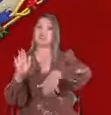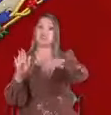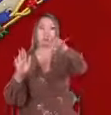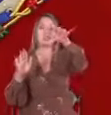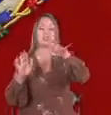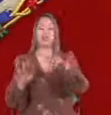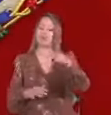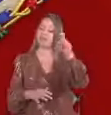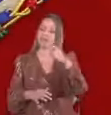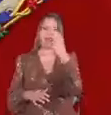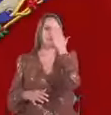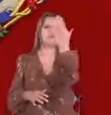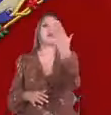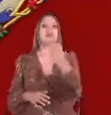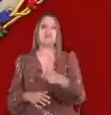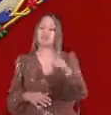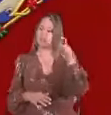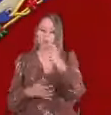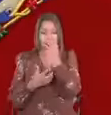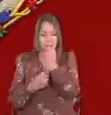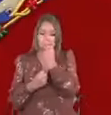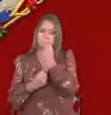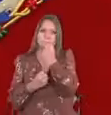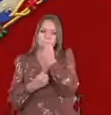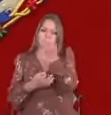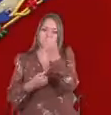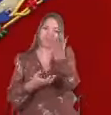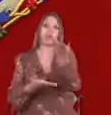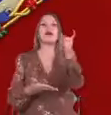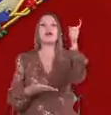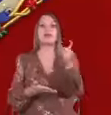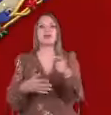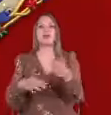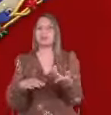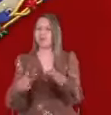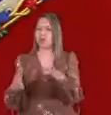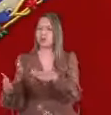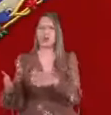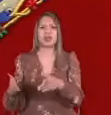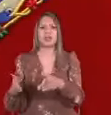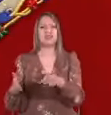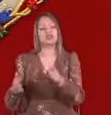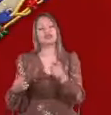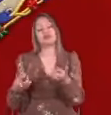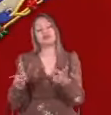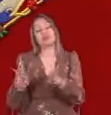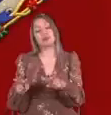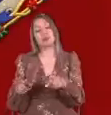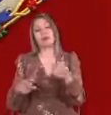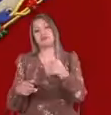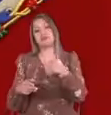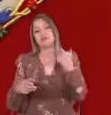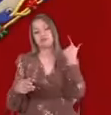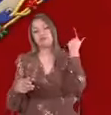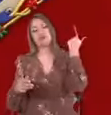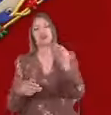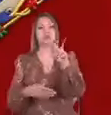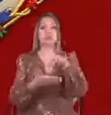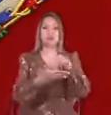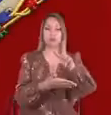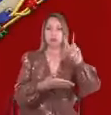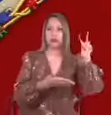tenemos que decirlo para enfrentarlo. Esas muertes violentas se suman a muchas otras por suicidio. En 2022, el